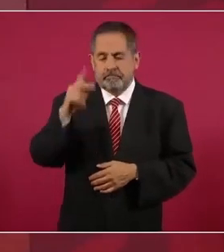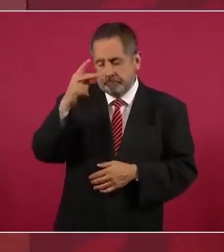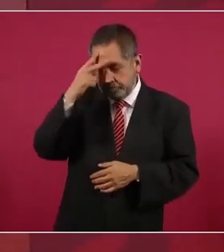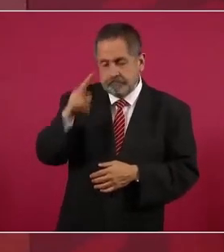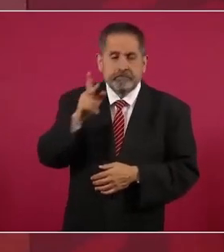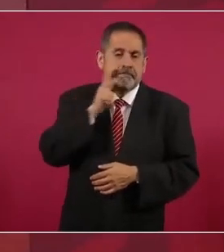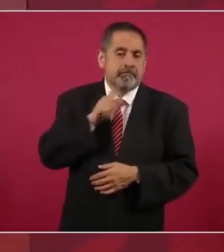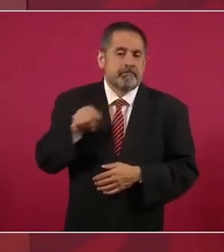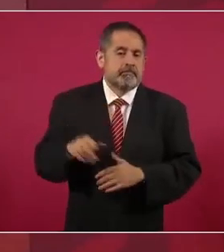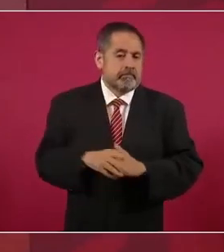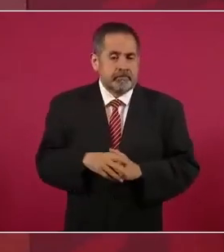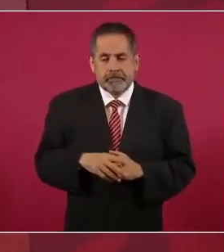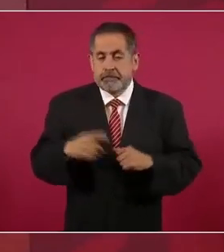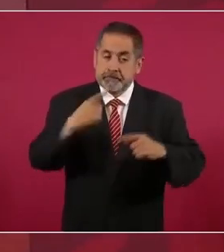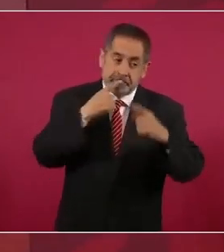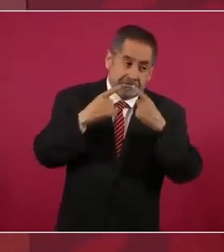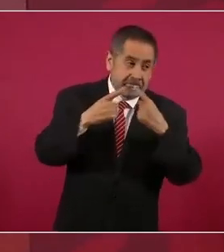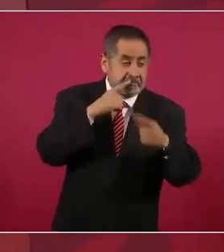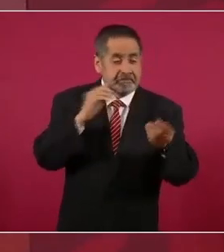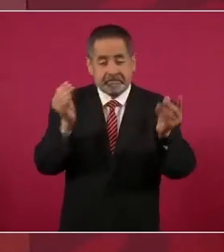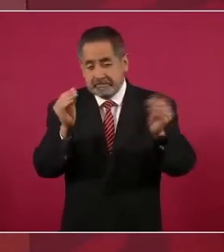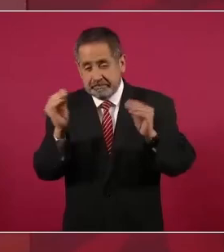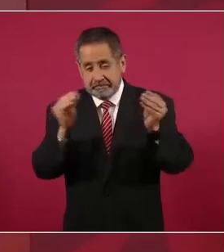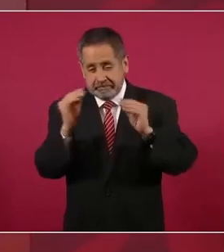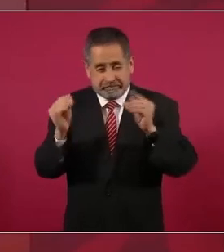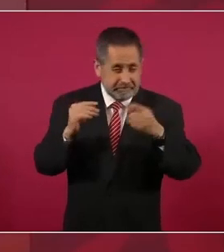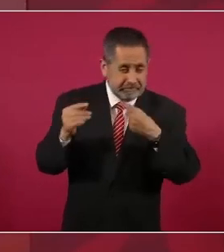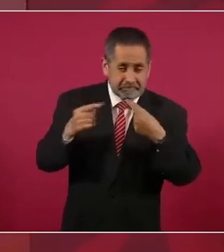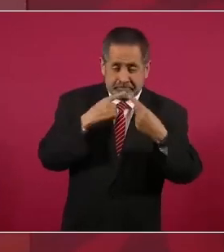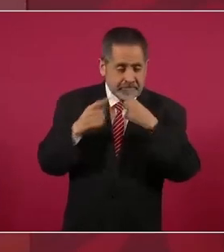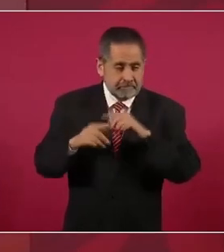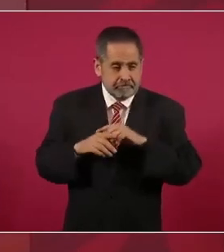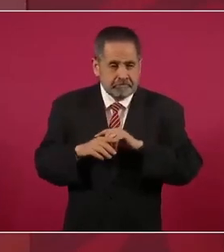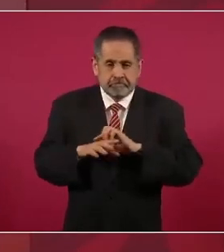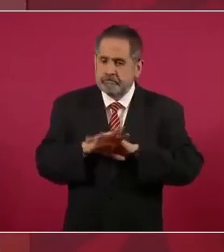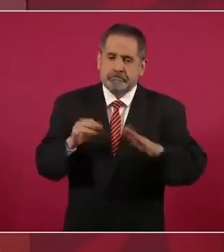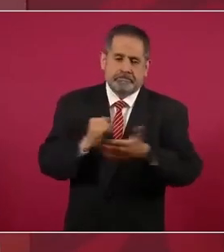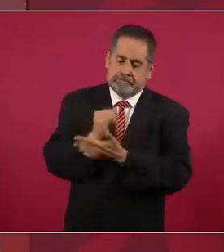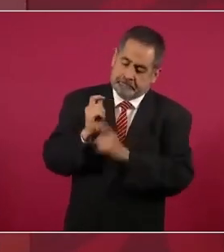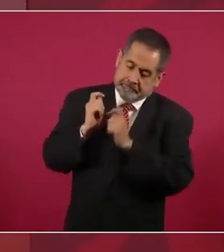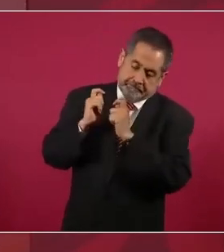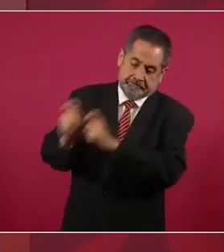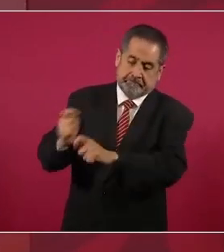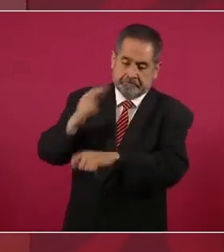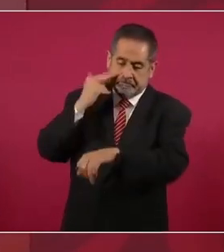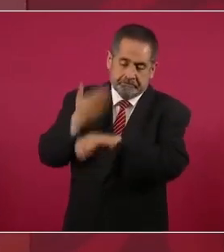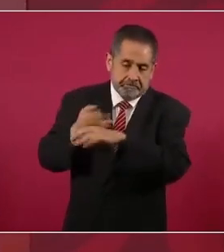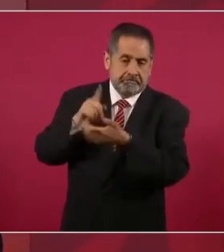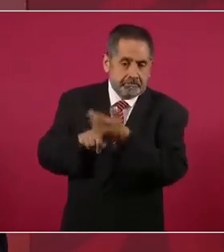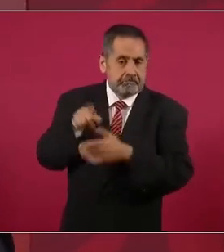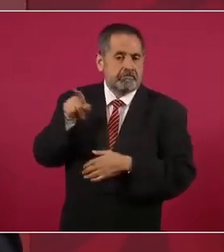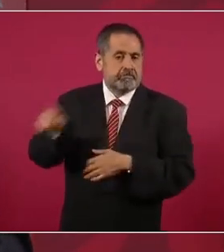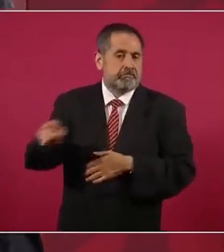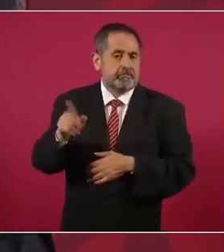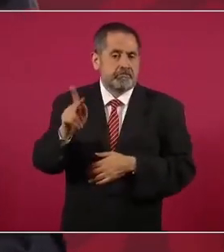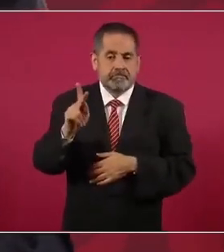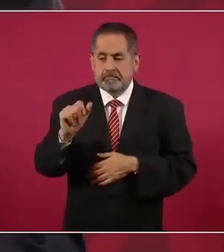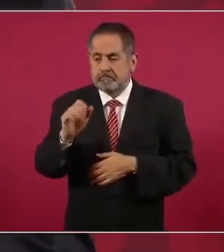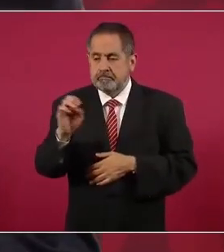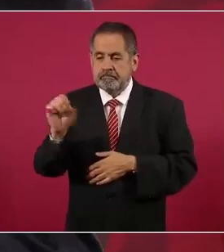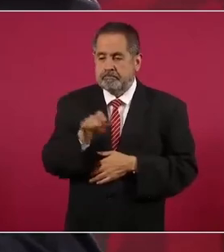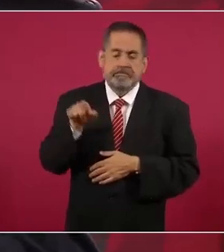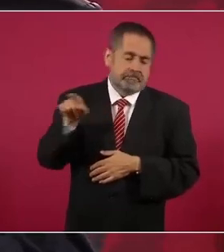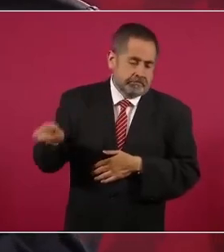Y resultó, después de varias consultas, que le correspondía a Pemex. Y es un